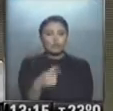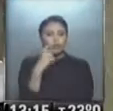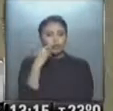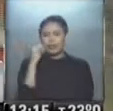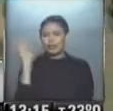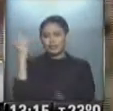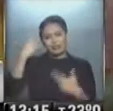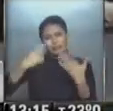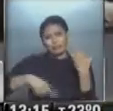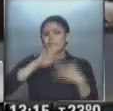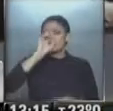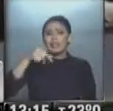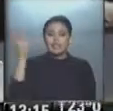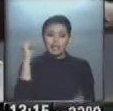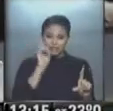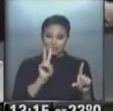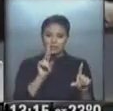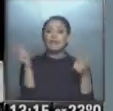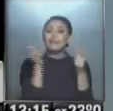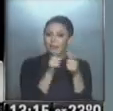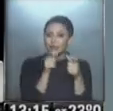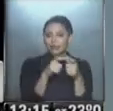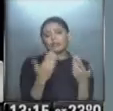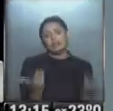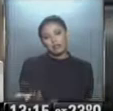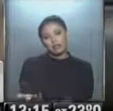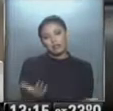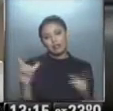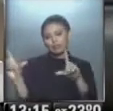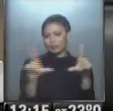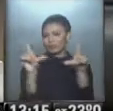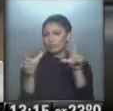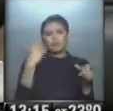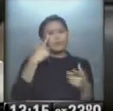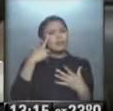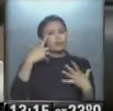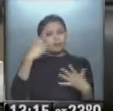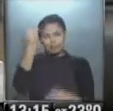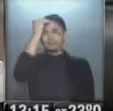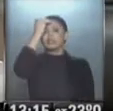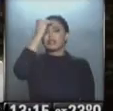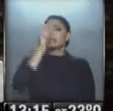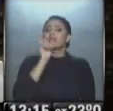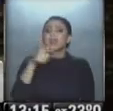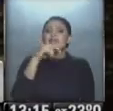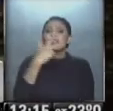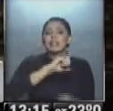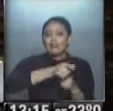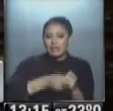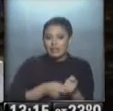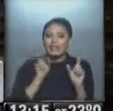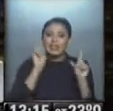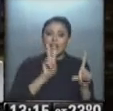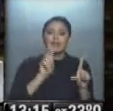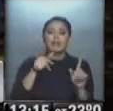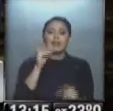todo terreno, de las artes, lo veíamos ahí en Esperando la Carroza, claro, ¿no? Escenas absolutamente imborrables, la de las tres empanadas, imagínese, ahí lo vemos con el